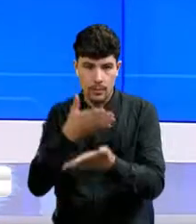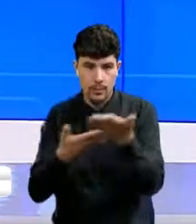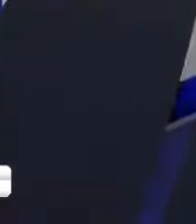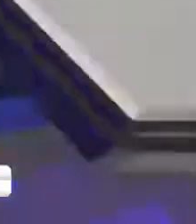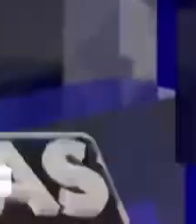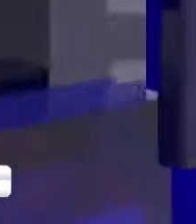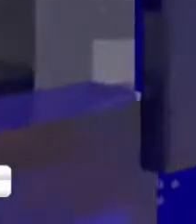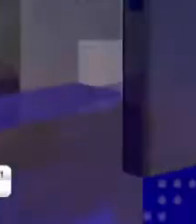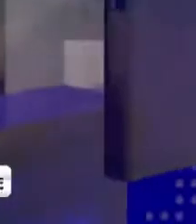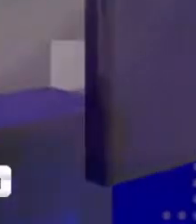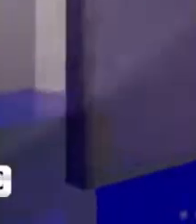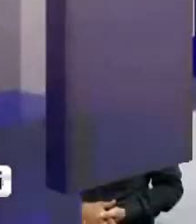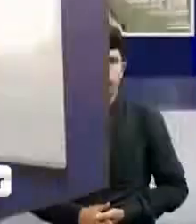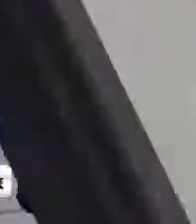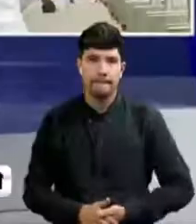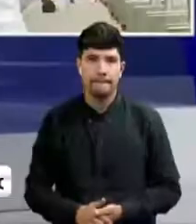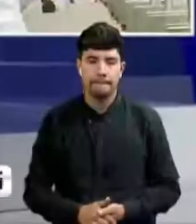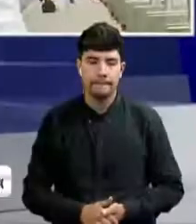todos los detalles.